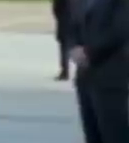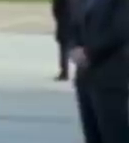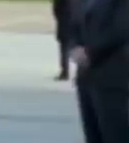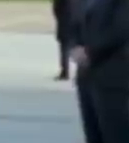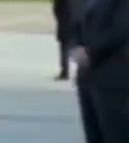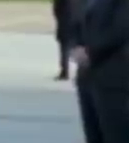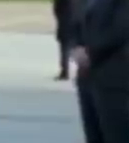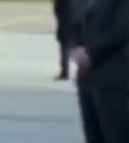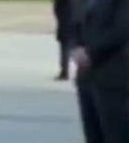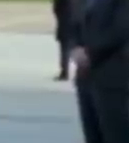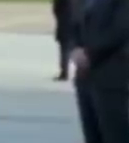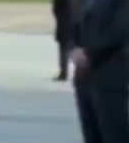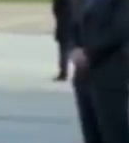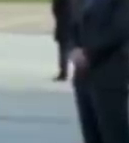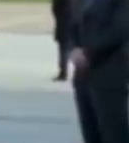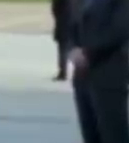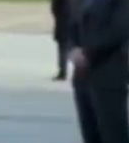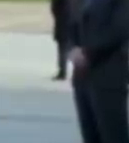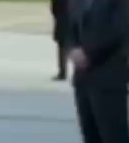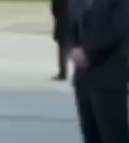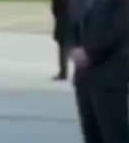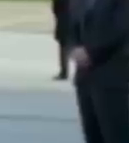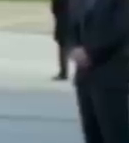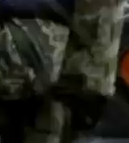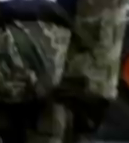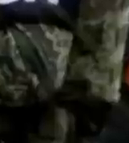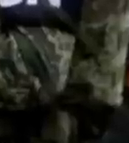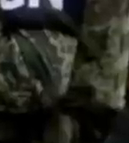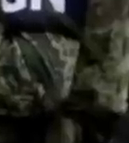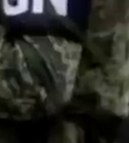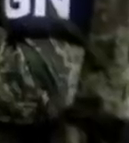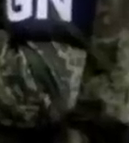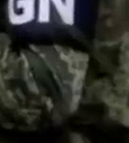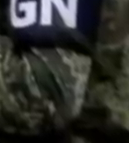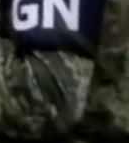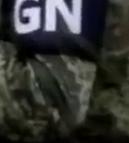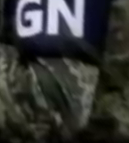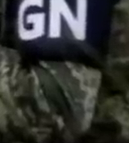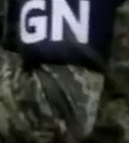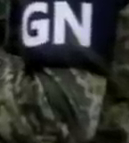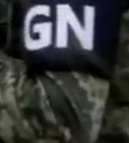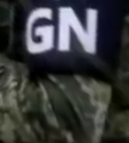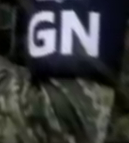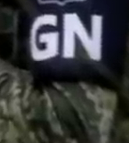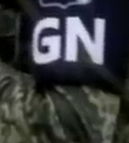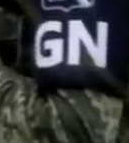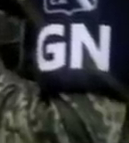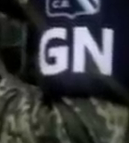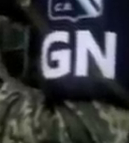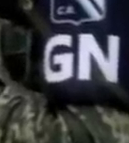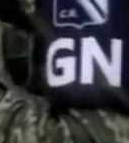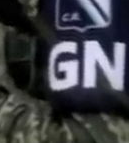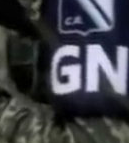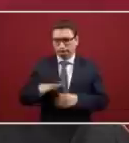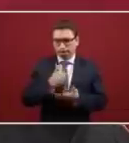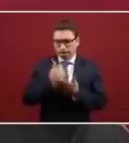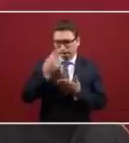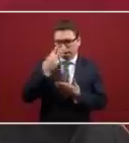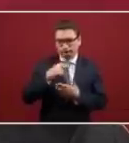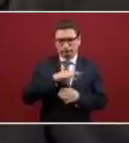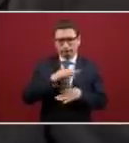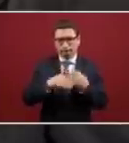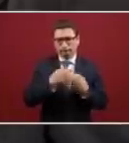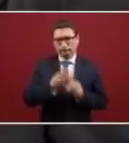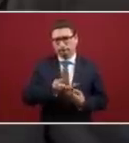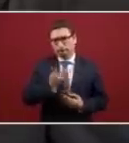éxito este en este tema sin embargo hay que ver todavía en qué queda que esto solamente el